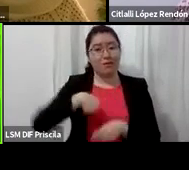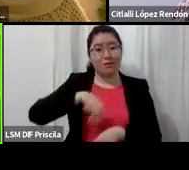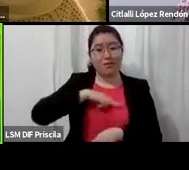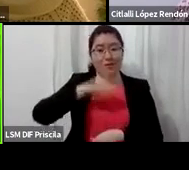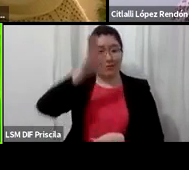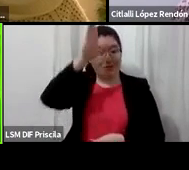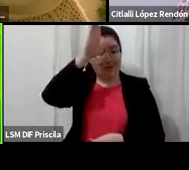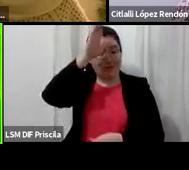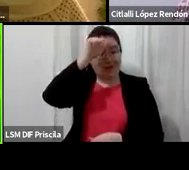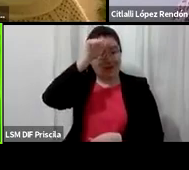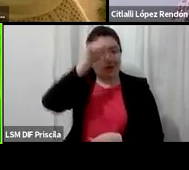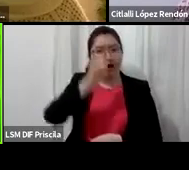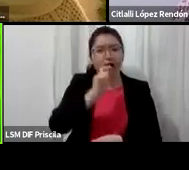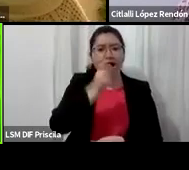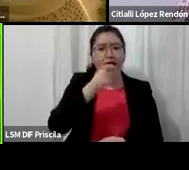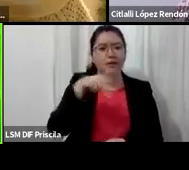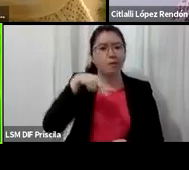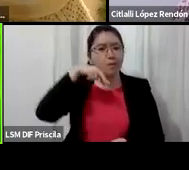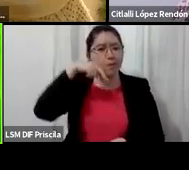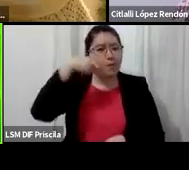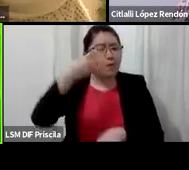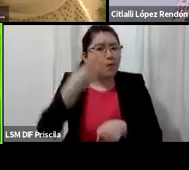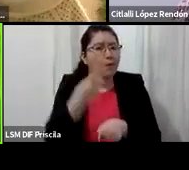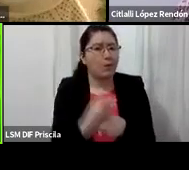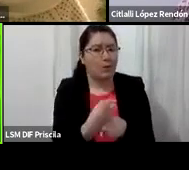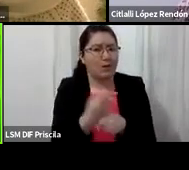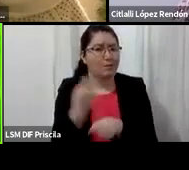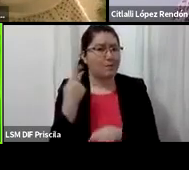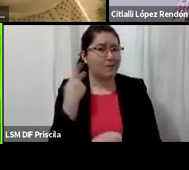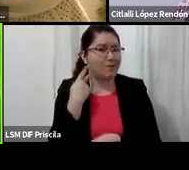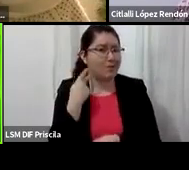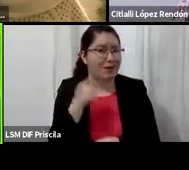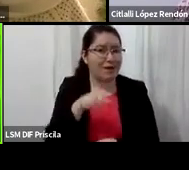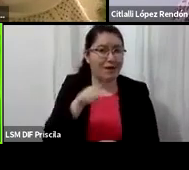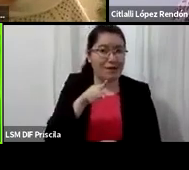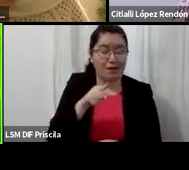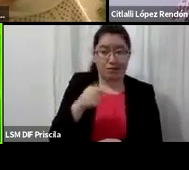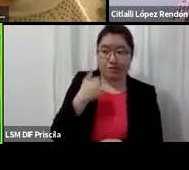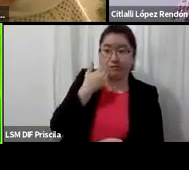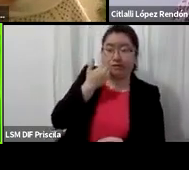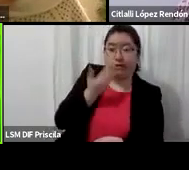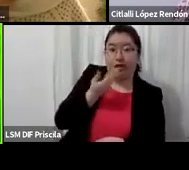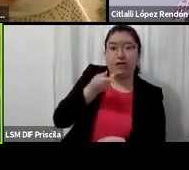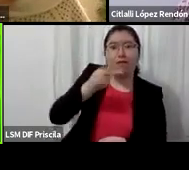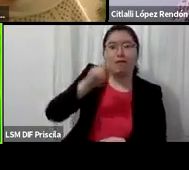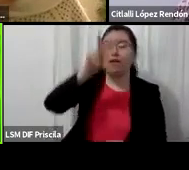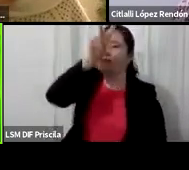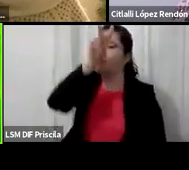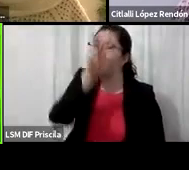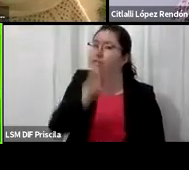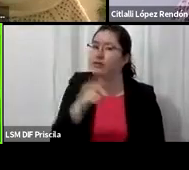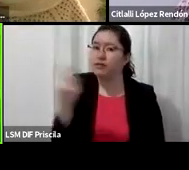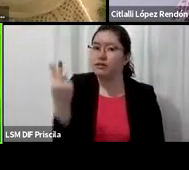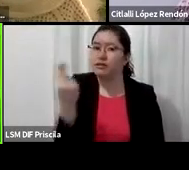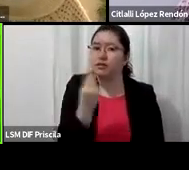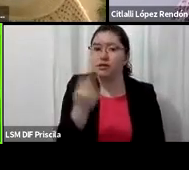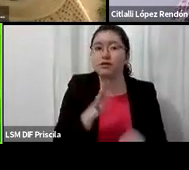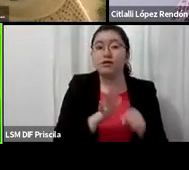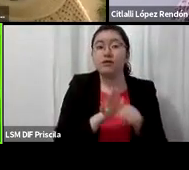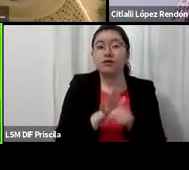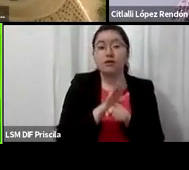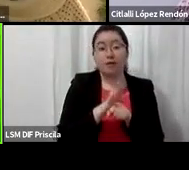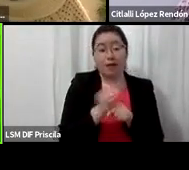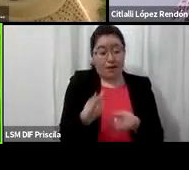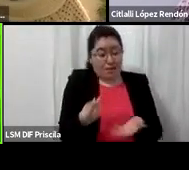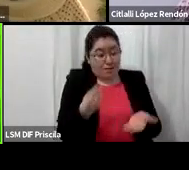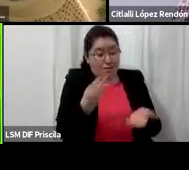es voluntad política, pero también es como una cuestión que verdaderamente se implemente como una perspectiva